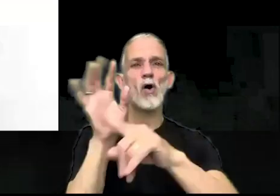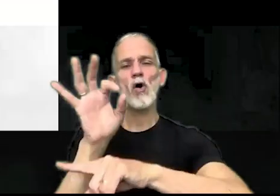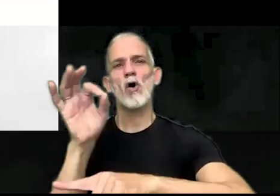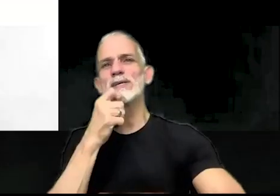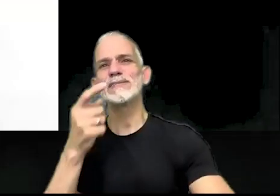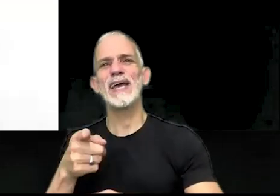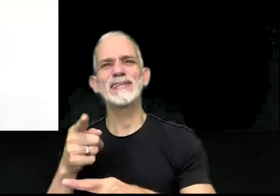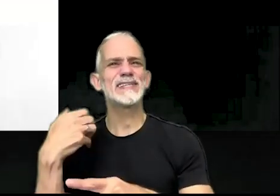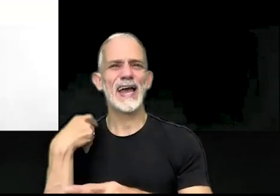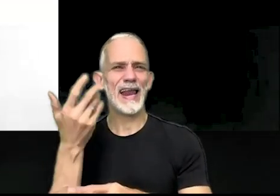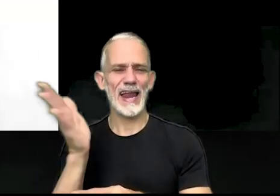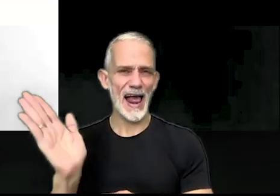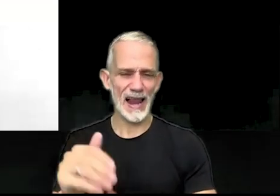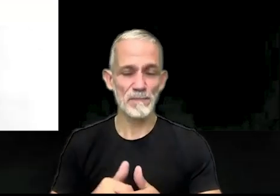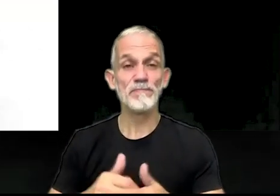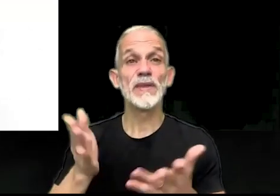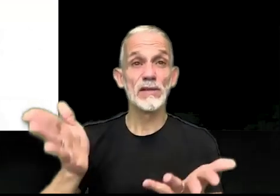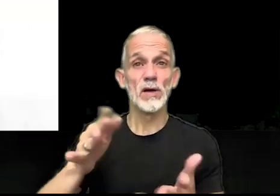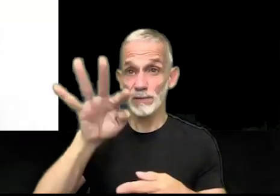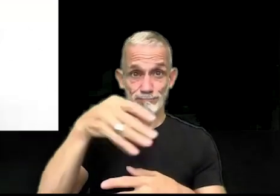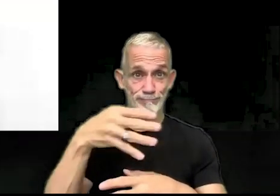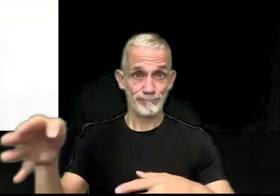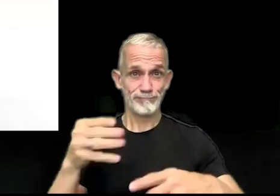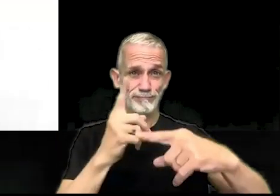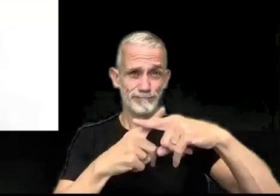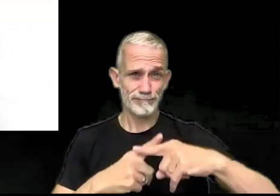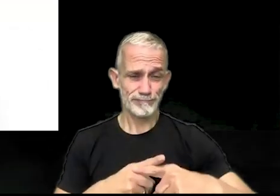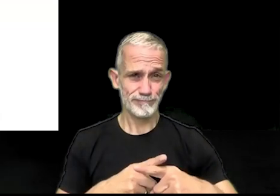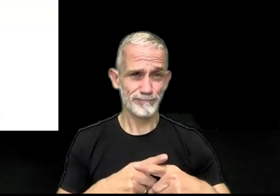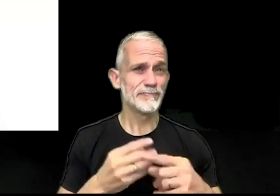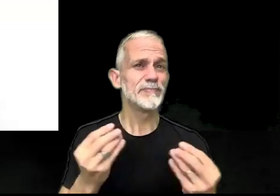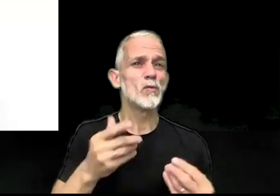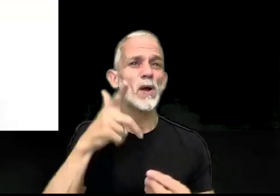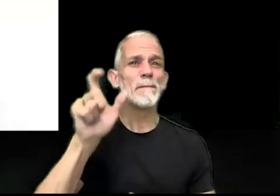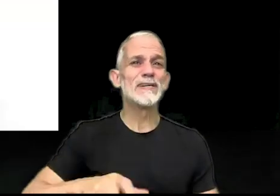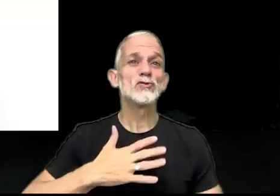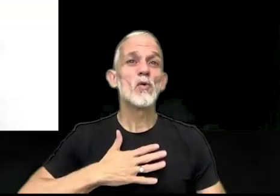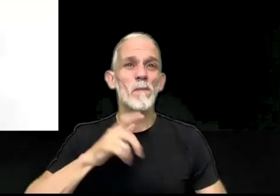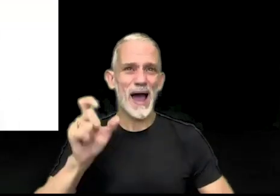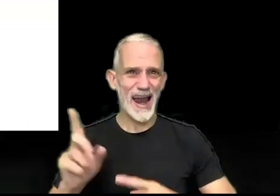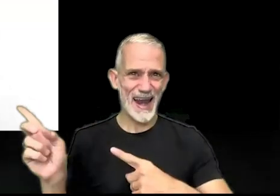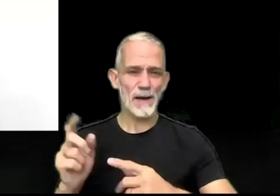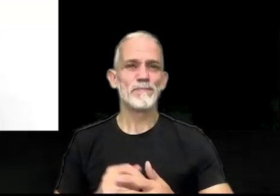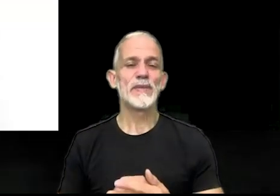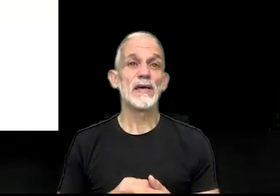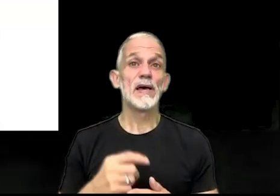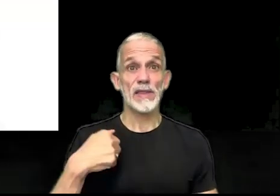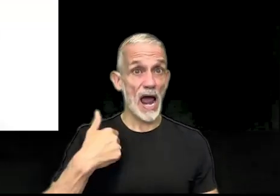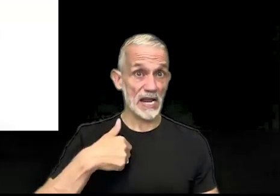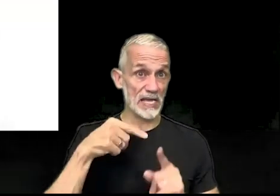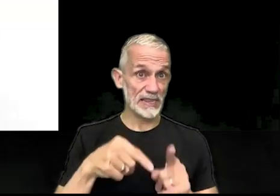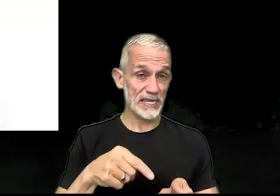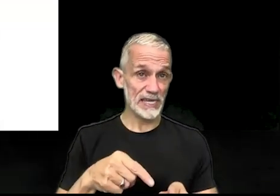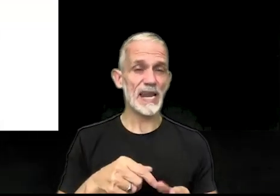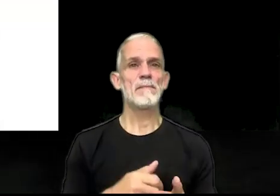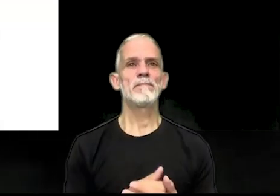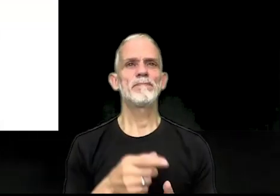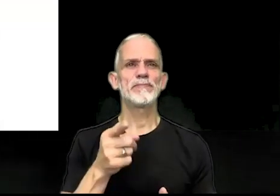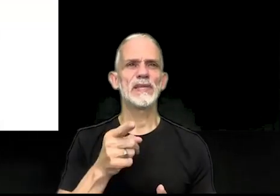o si es régimen general. Esto sería una liquidación de una persona humana, fuente argentina,